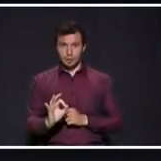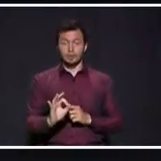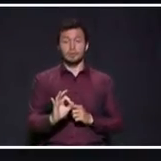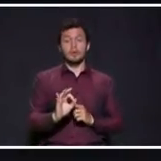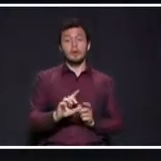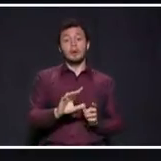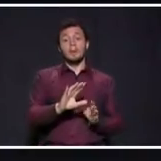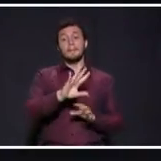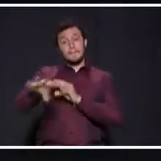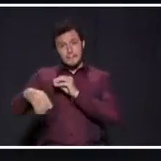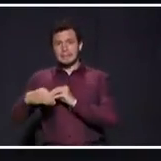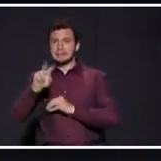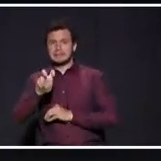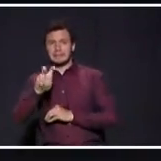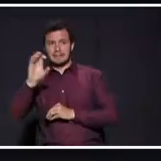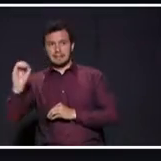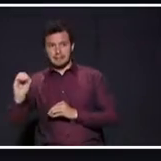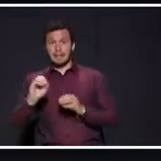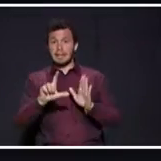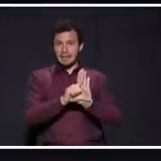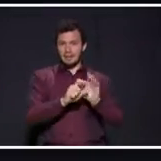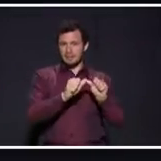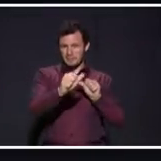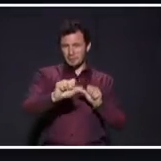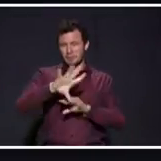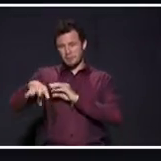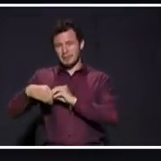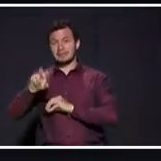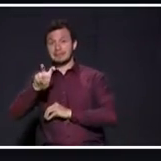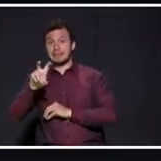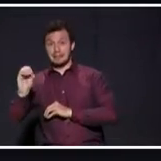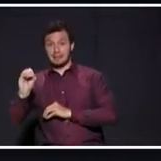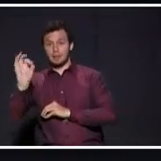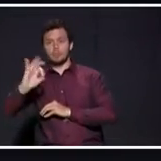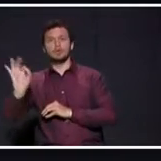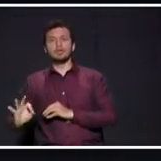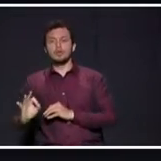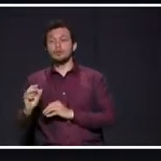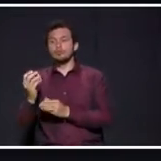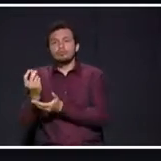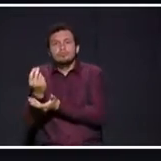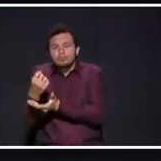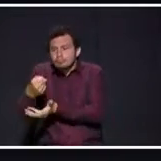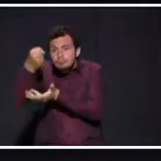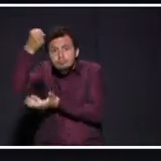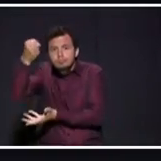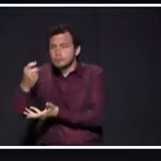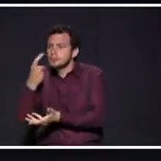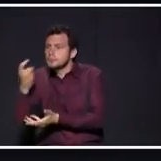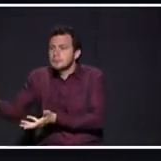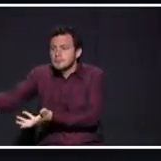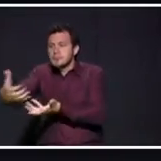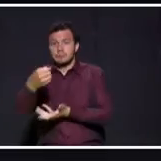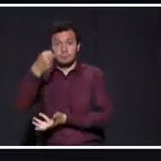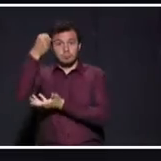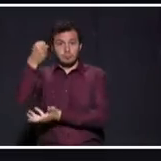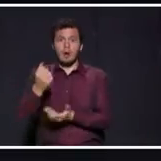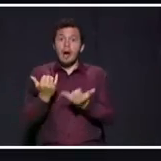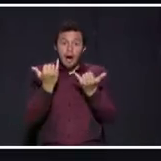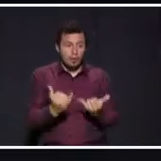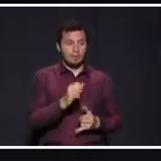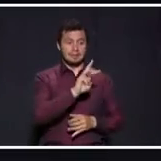ciento con recursos que nosotros debemos de buscar la nación ya estaba apropiando ese 30 por ciento luego ese 70 por ciento que